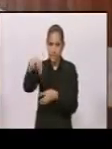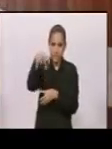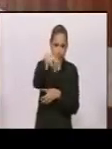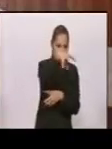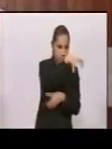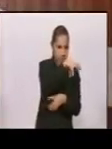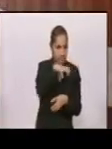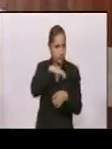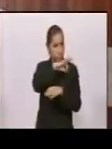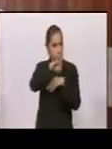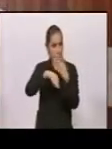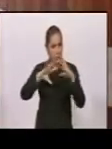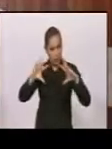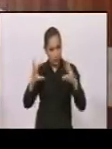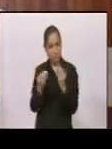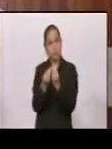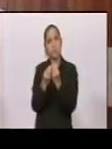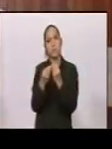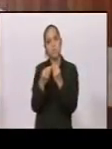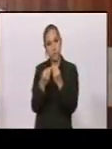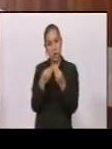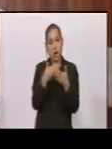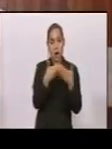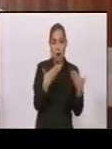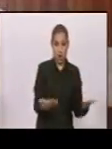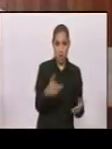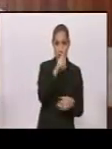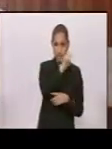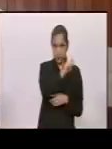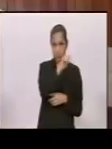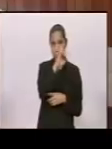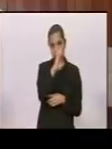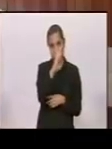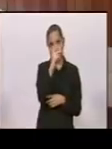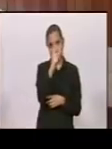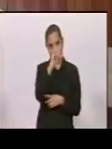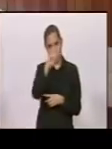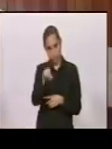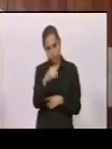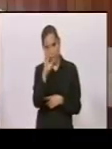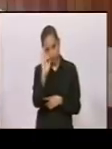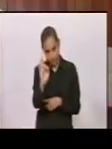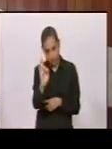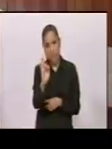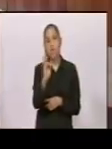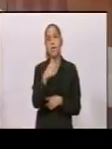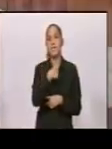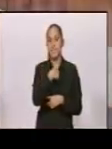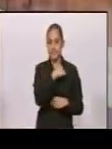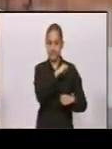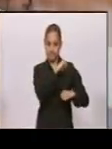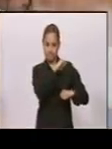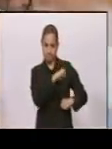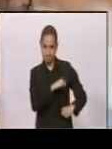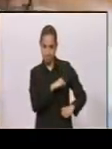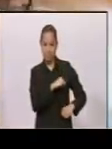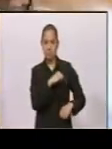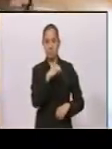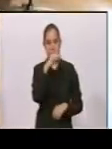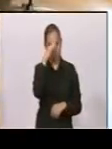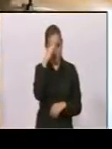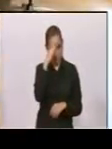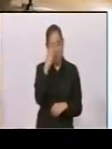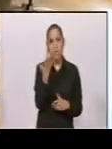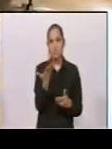ello, el Tribunal Electoral del Poder Judicial de la Federación tomó, en tiempo y